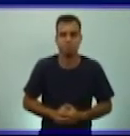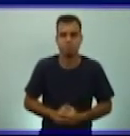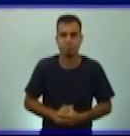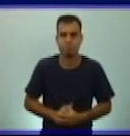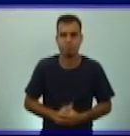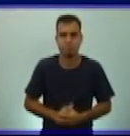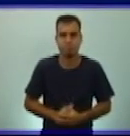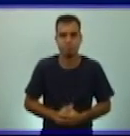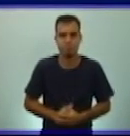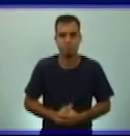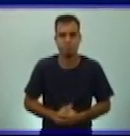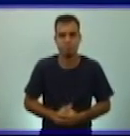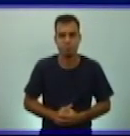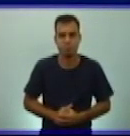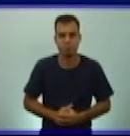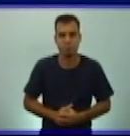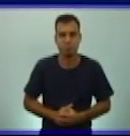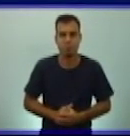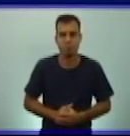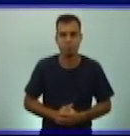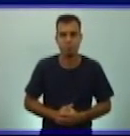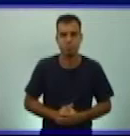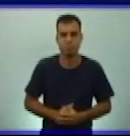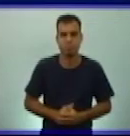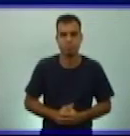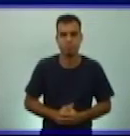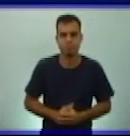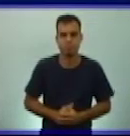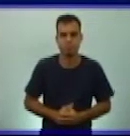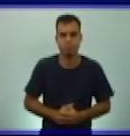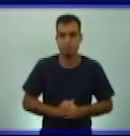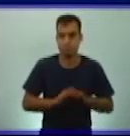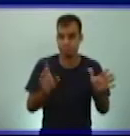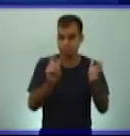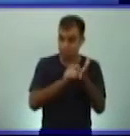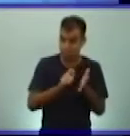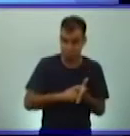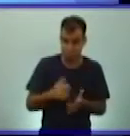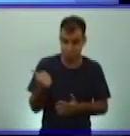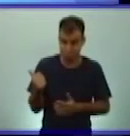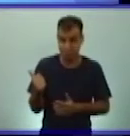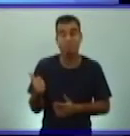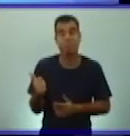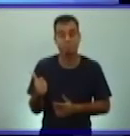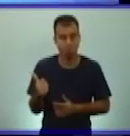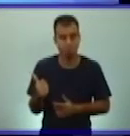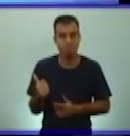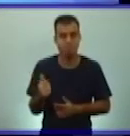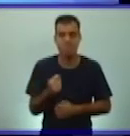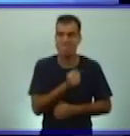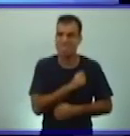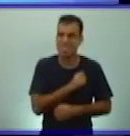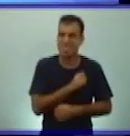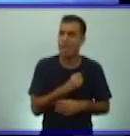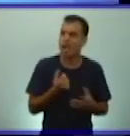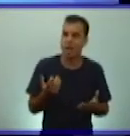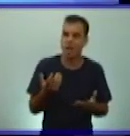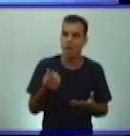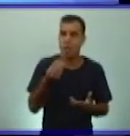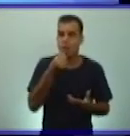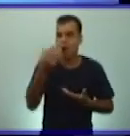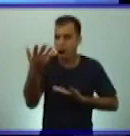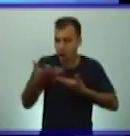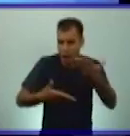Mundo. Después de haber anotado estos elementos, quiero compartir con